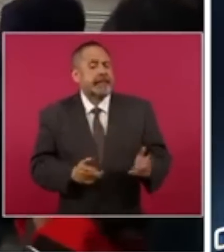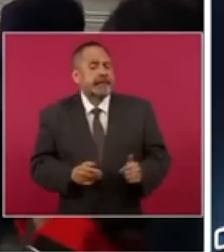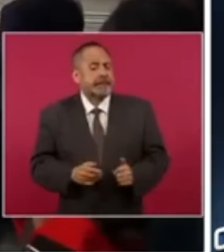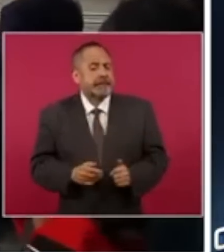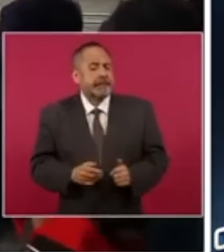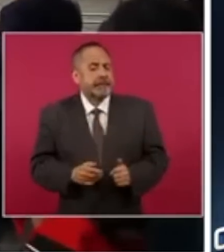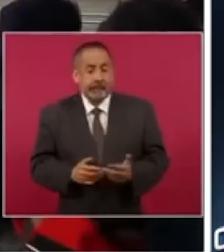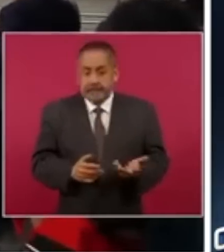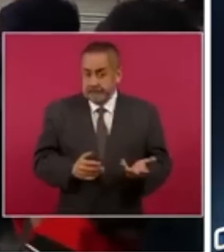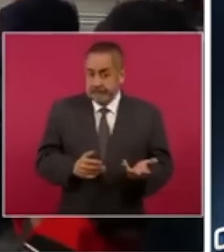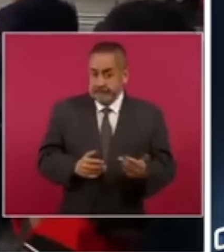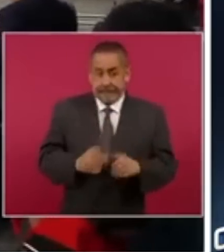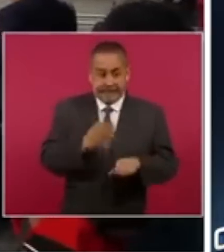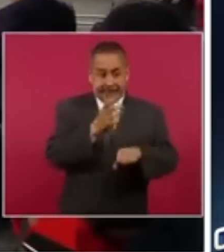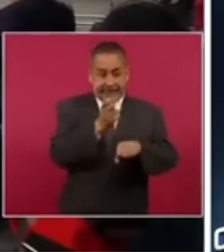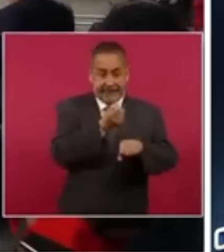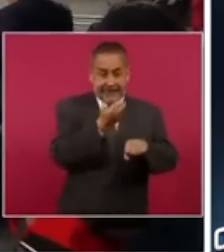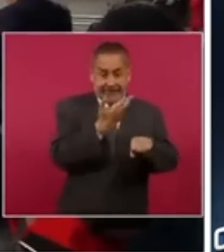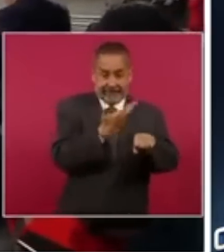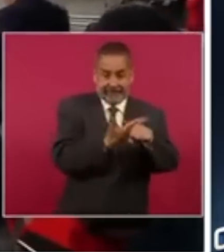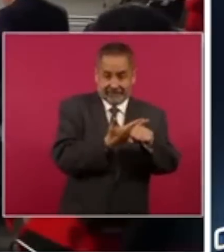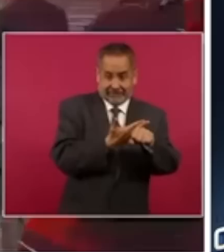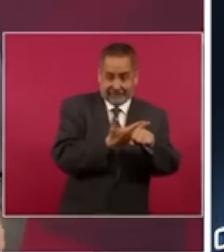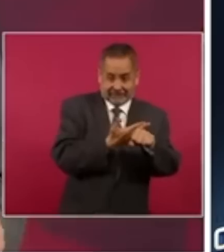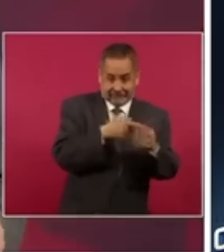Si los secretarios por ley